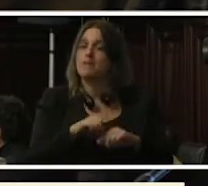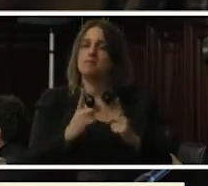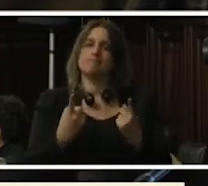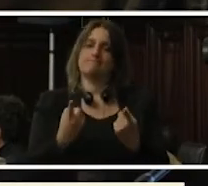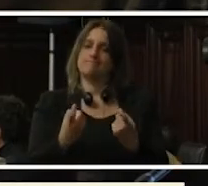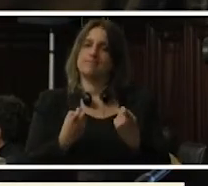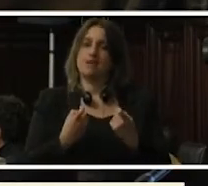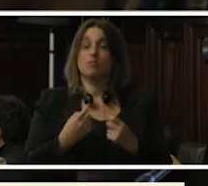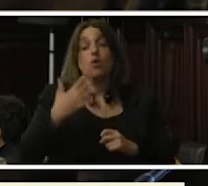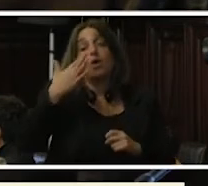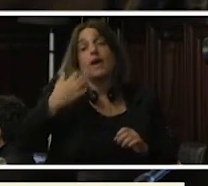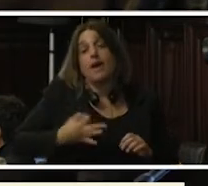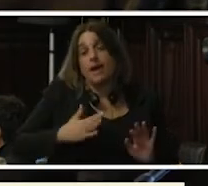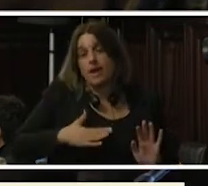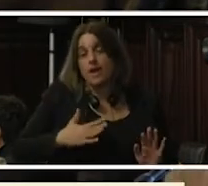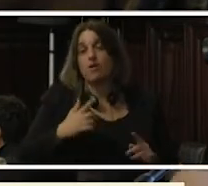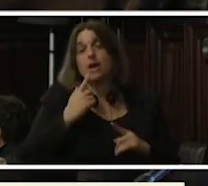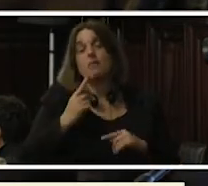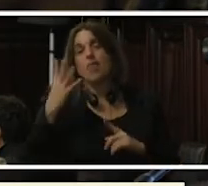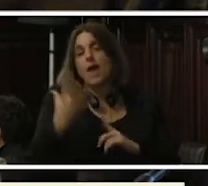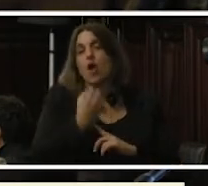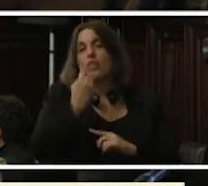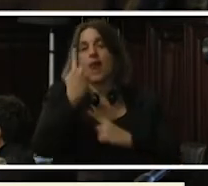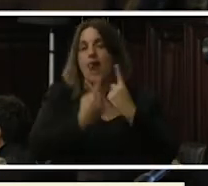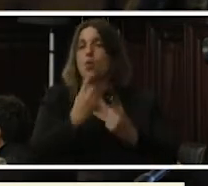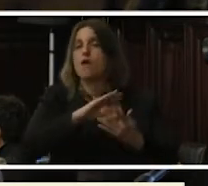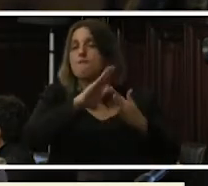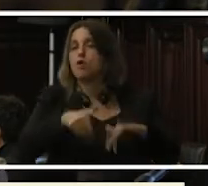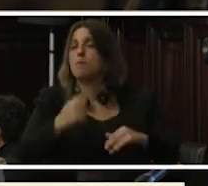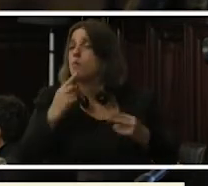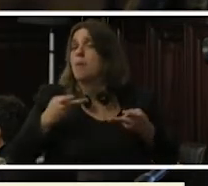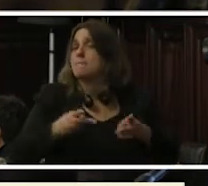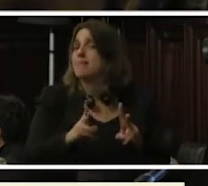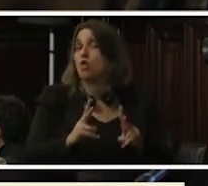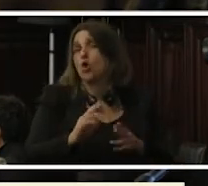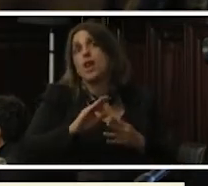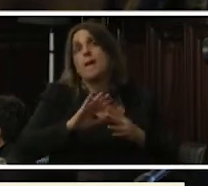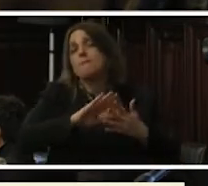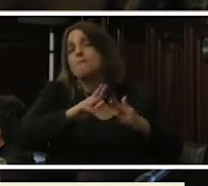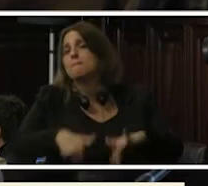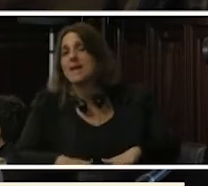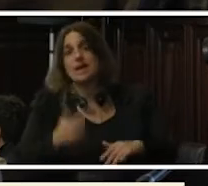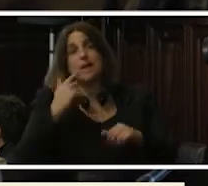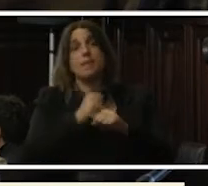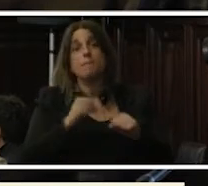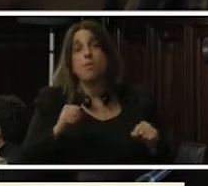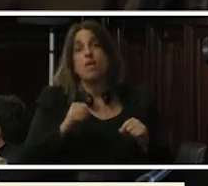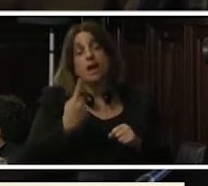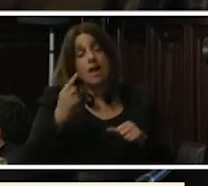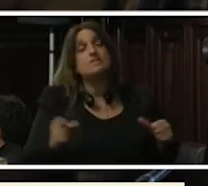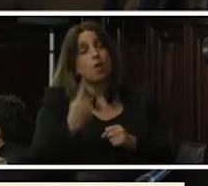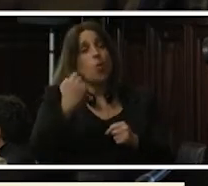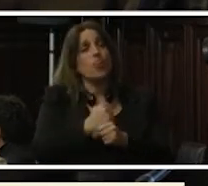que identificar alguna metodología que nos permita un